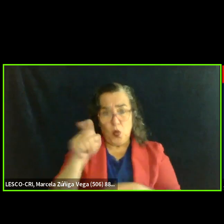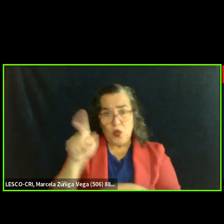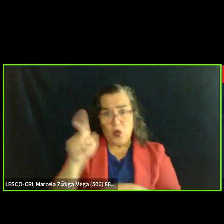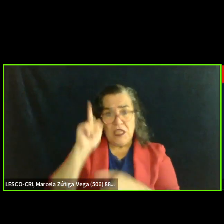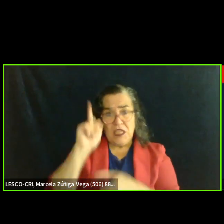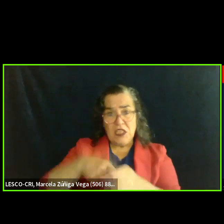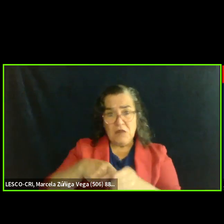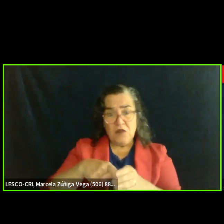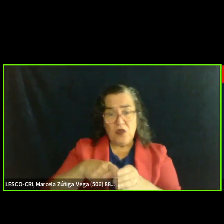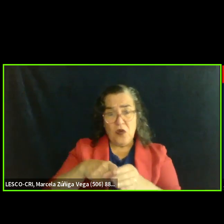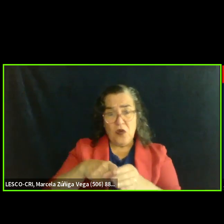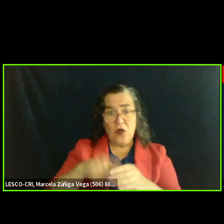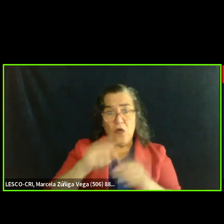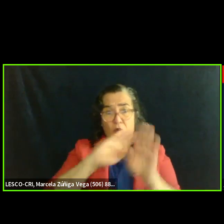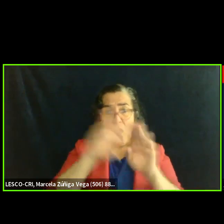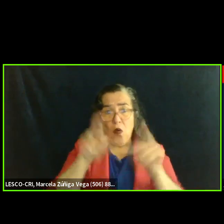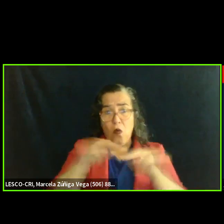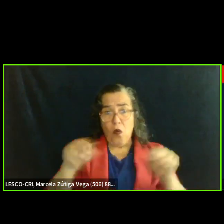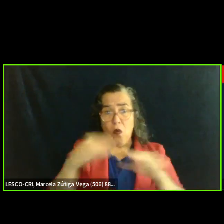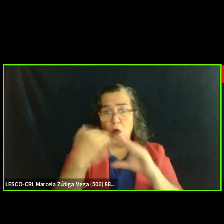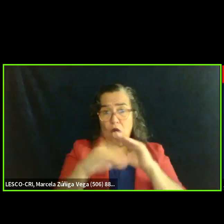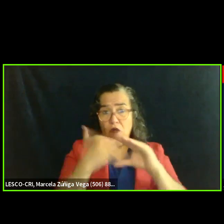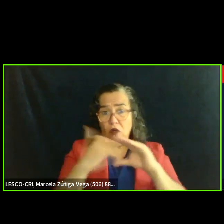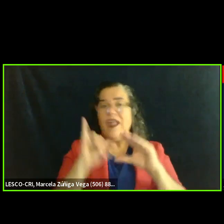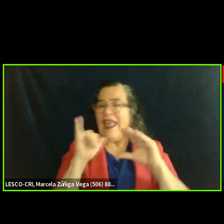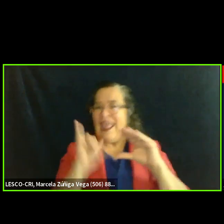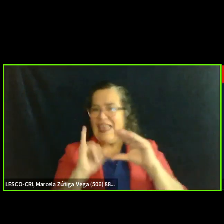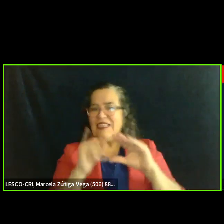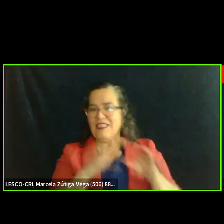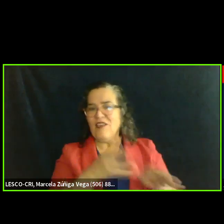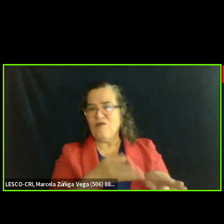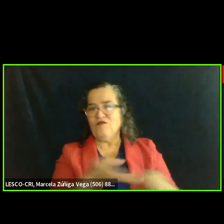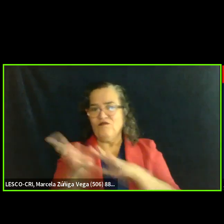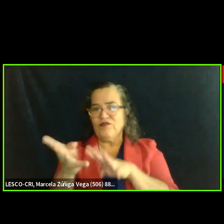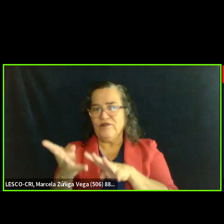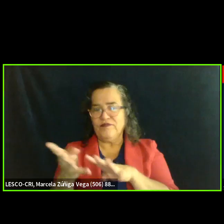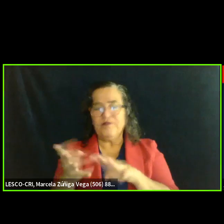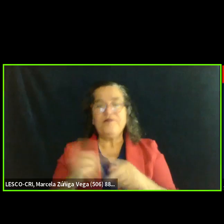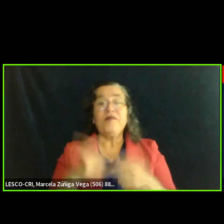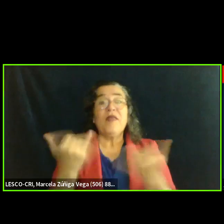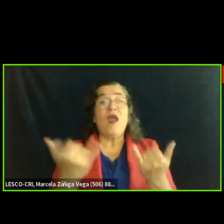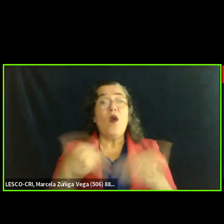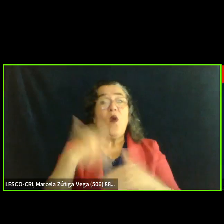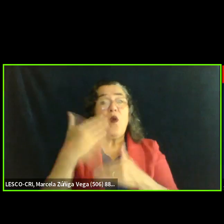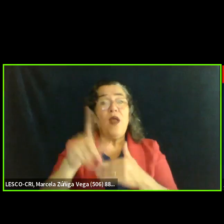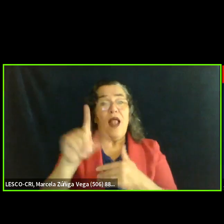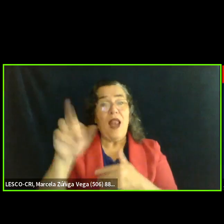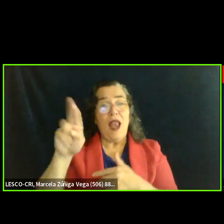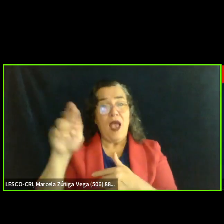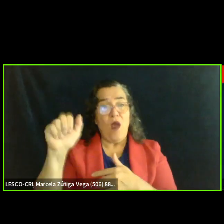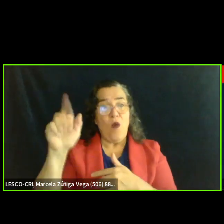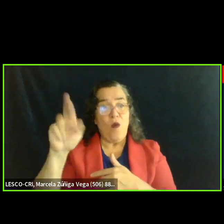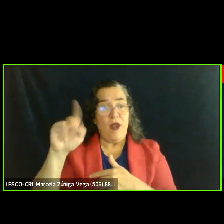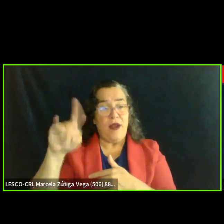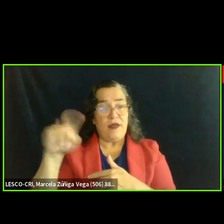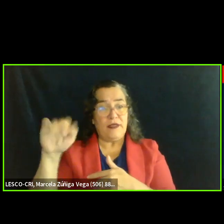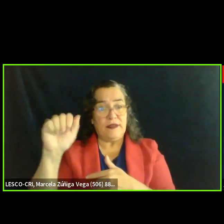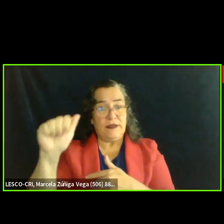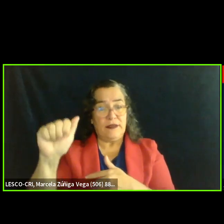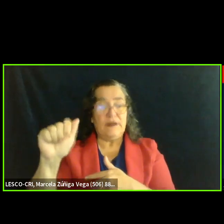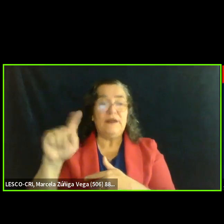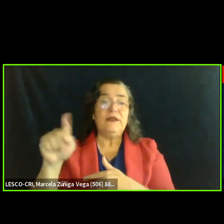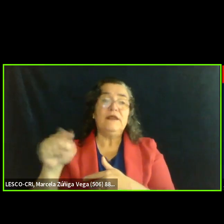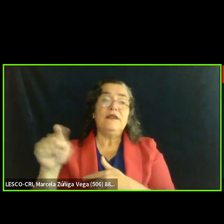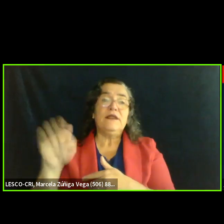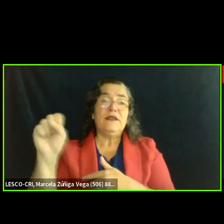actividad. A continuación, nuestra directora ejecutiva, Máster Laura Ramírez Saborío, hará la apertura de este octavo